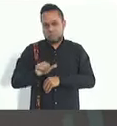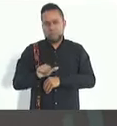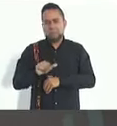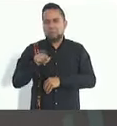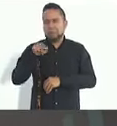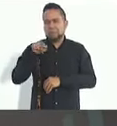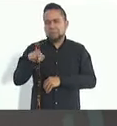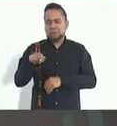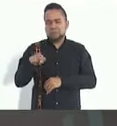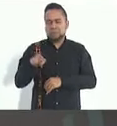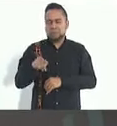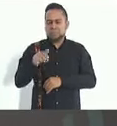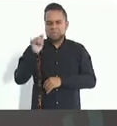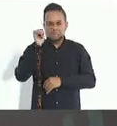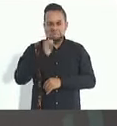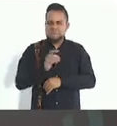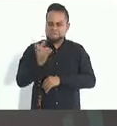no se rinde